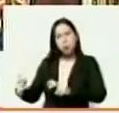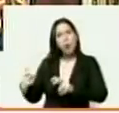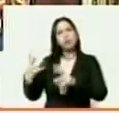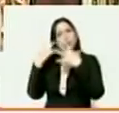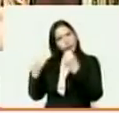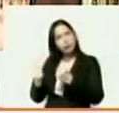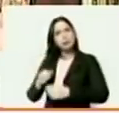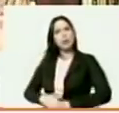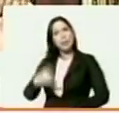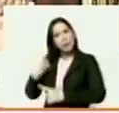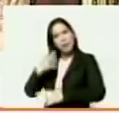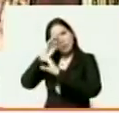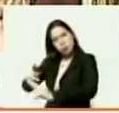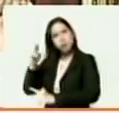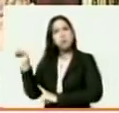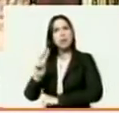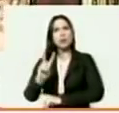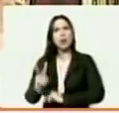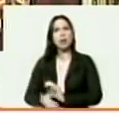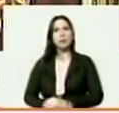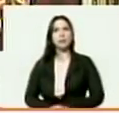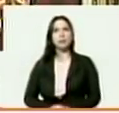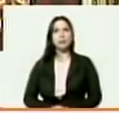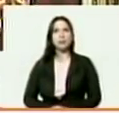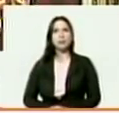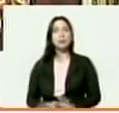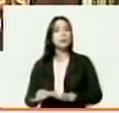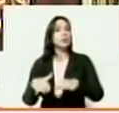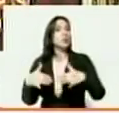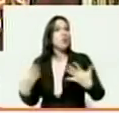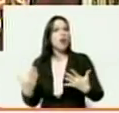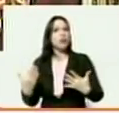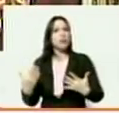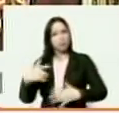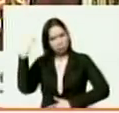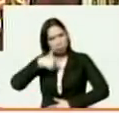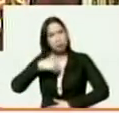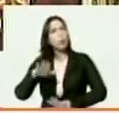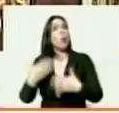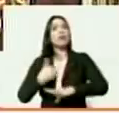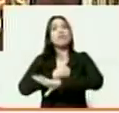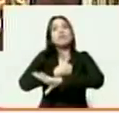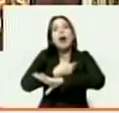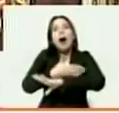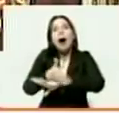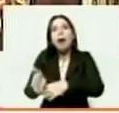Hay que respetar a Venezuela. ¿Cuándo se le van a parar? ¿Cuando sea tarde?